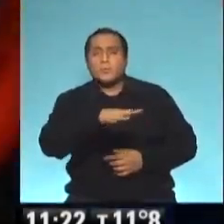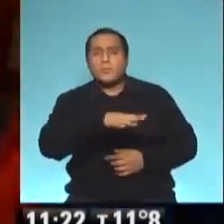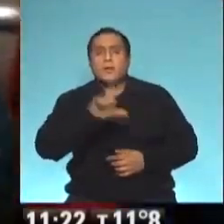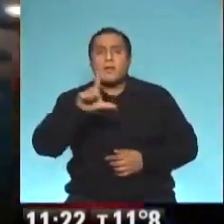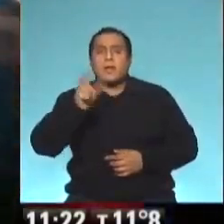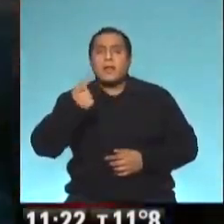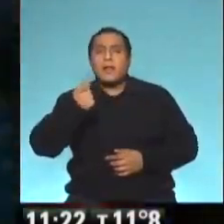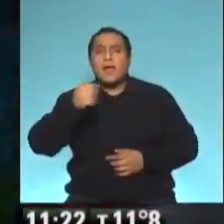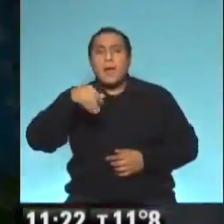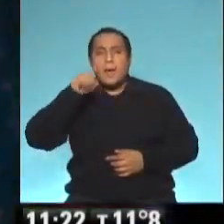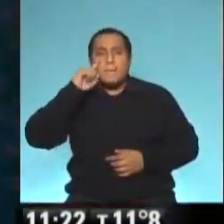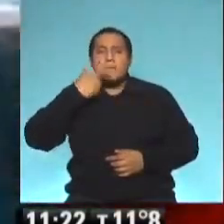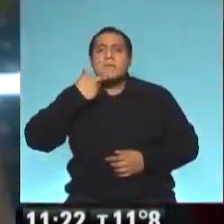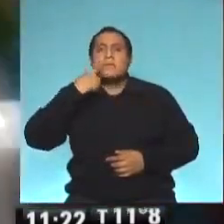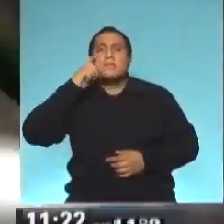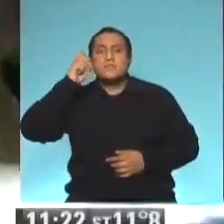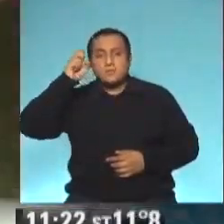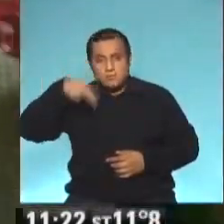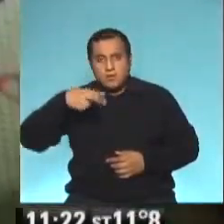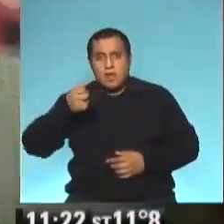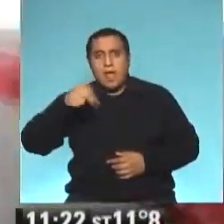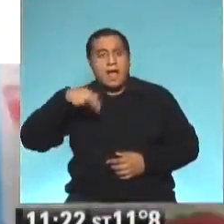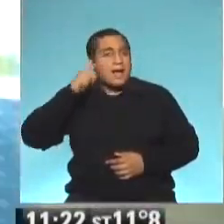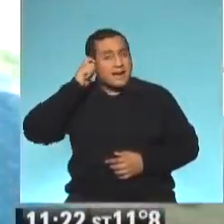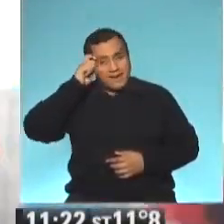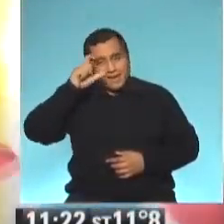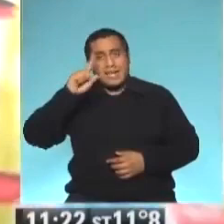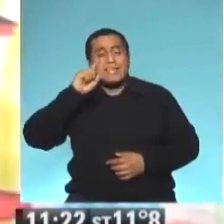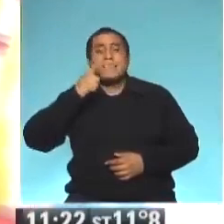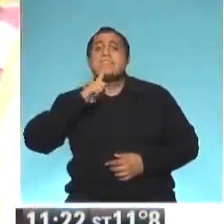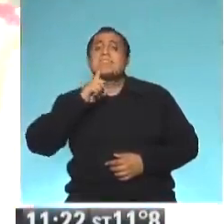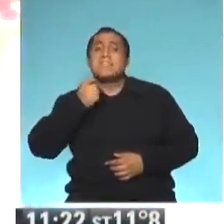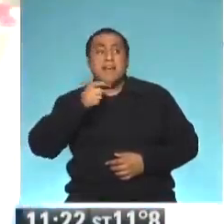Misión Evangelista Bautista, allí donde